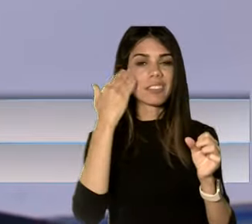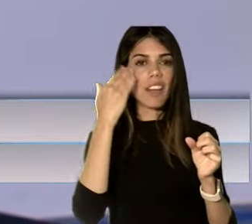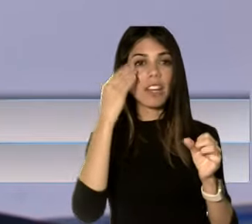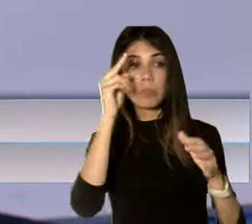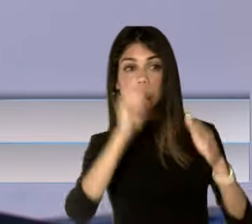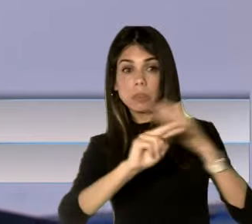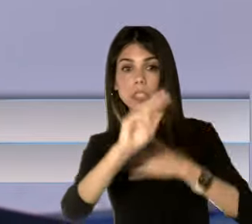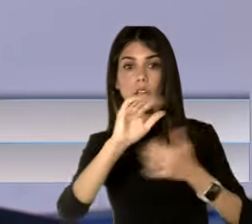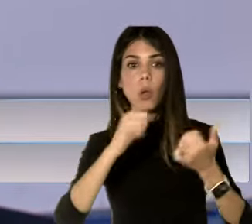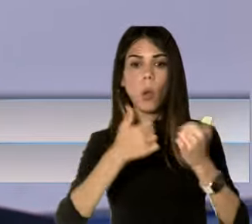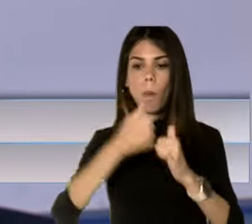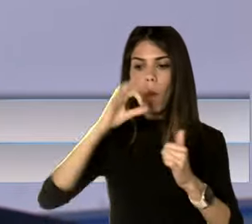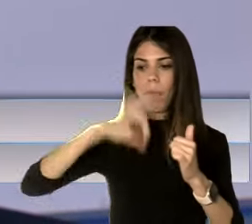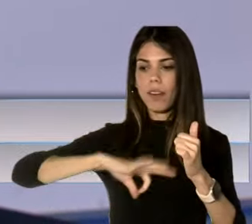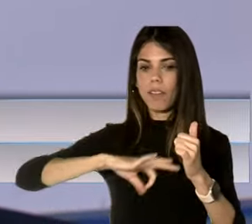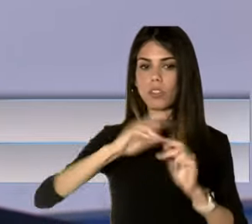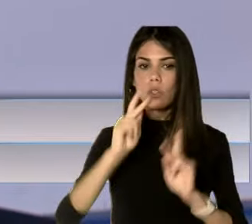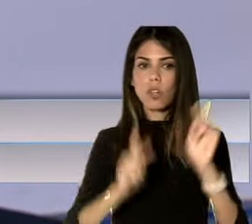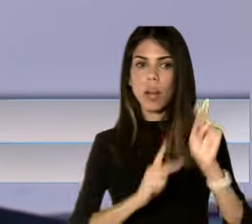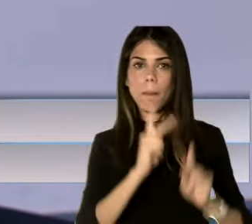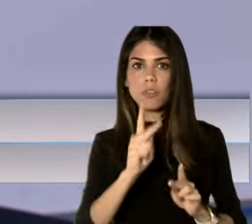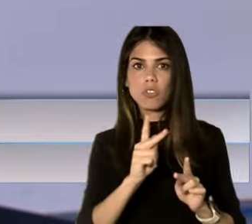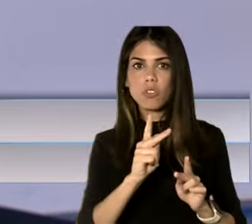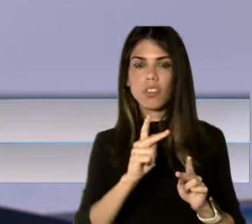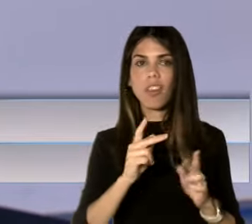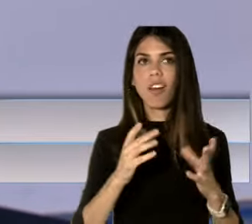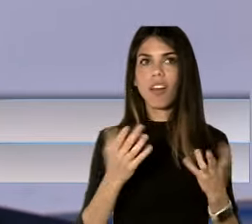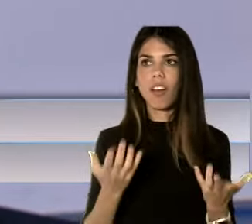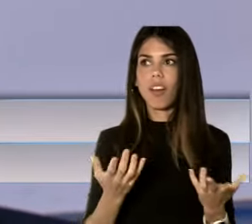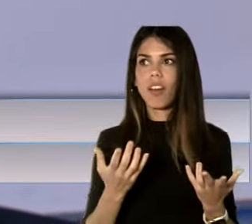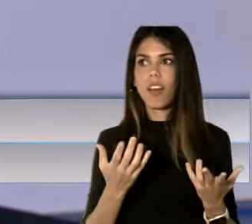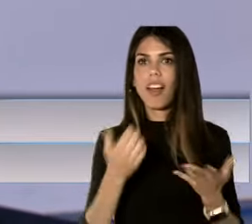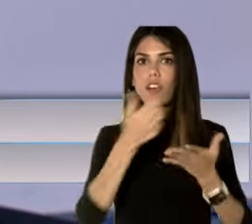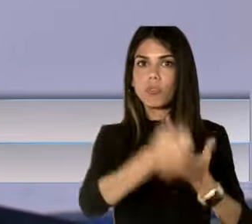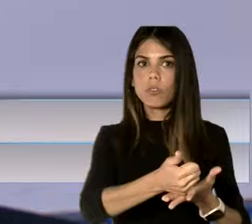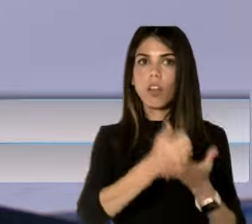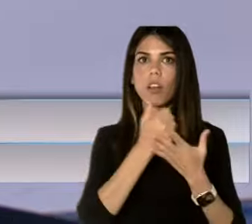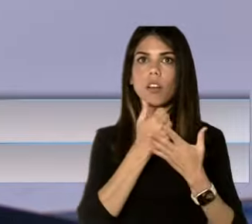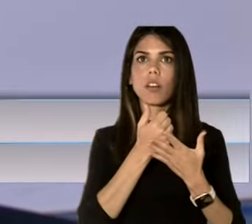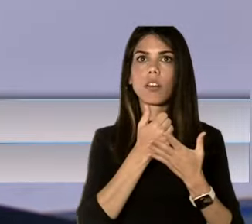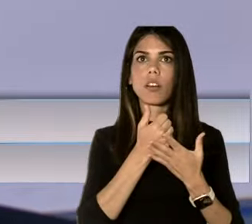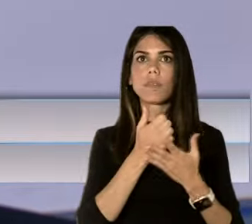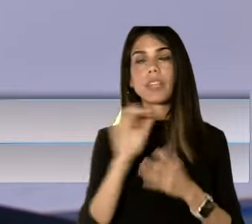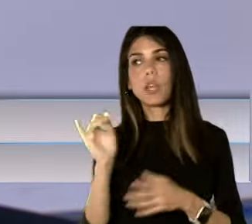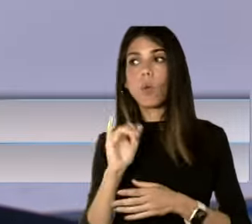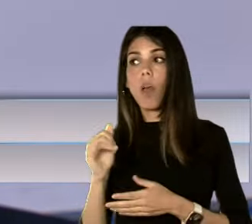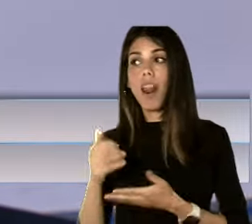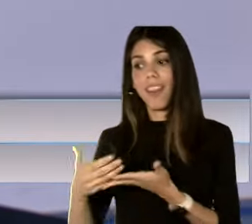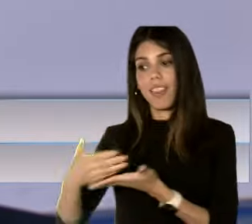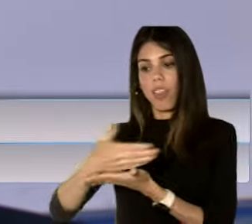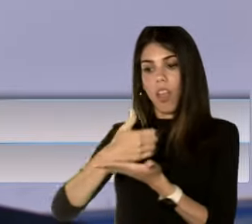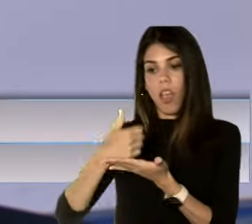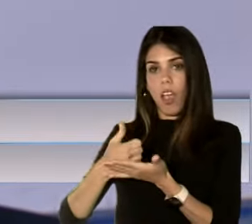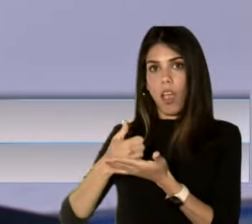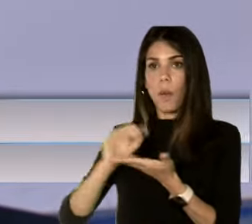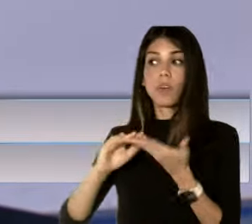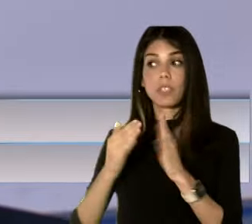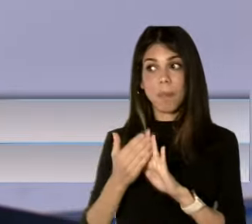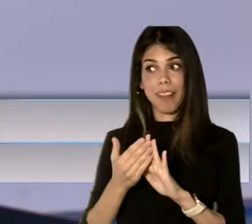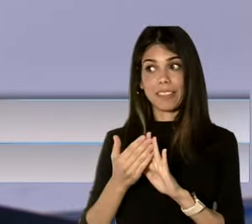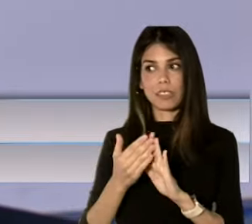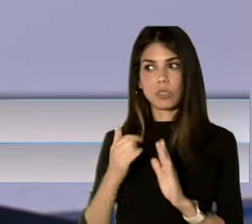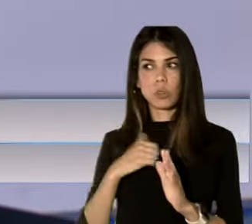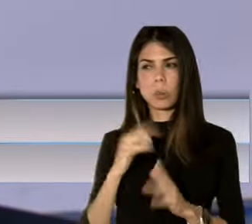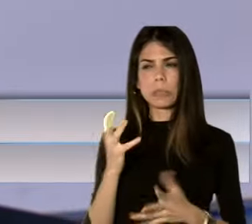va a operar En beneficio del consumidor En beneficio o detrimento de las arcas municipales pues ahí fue como que me quedé